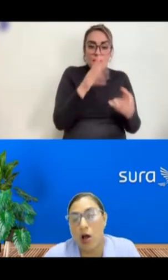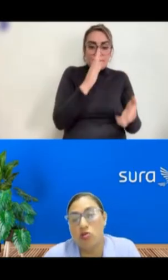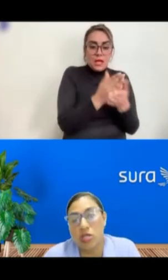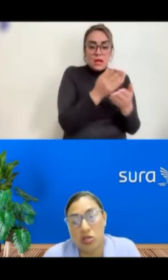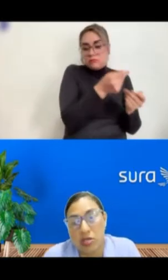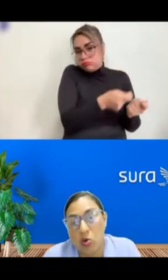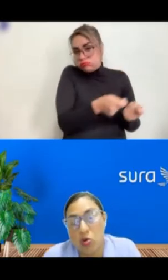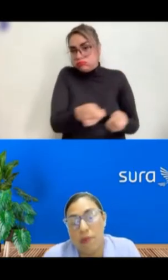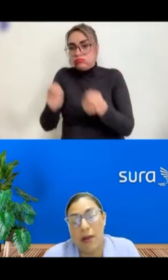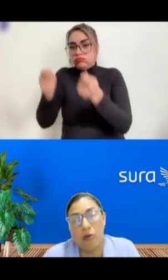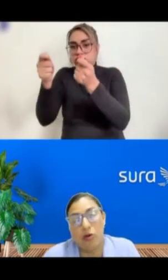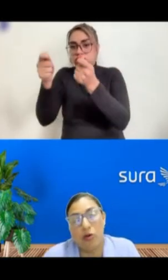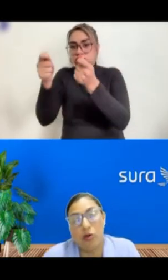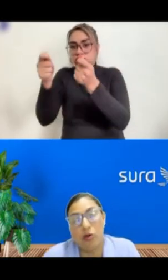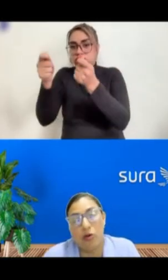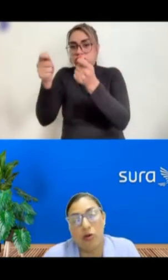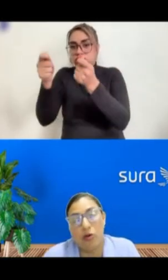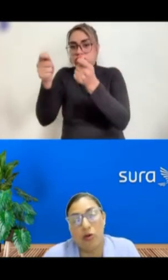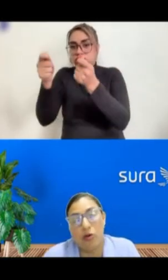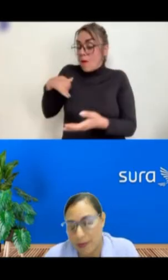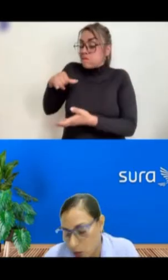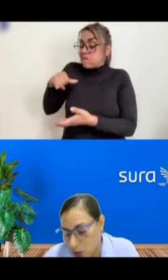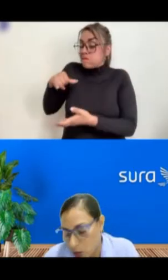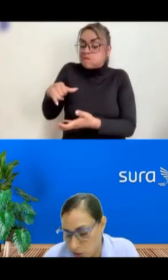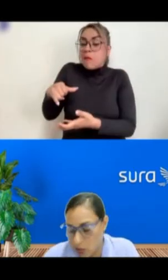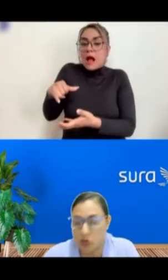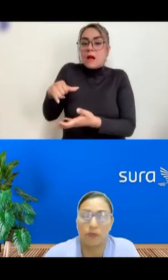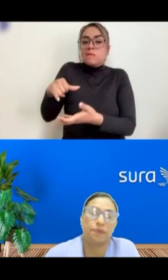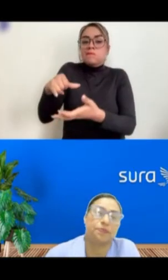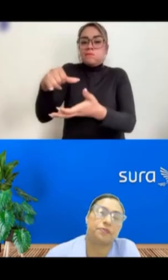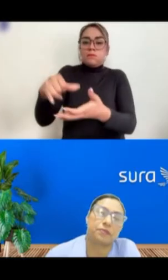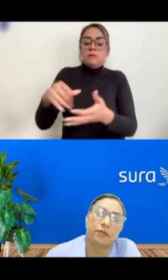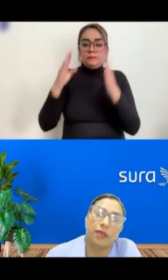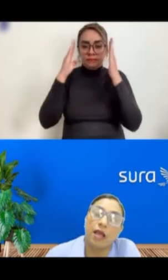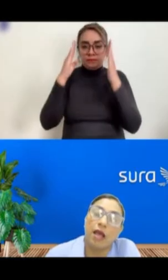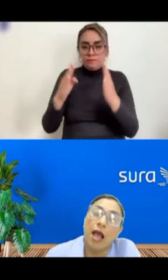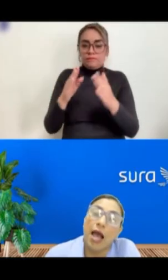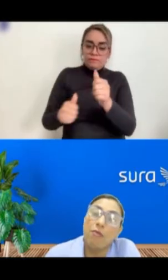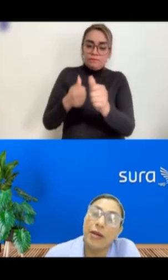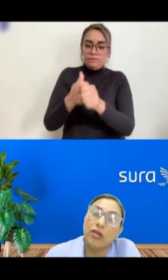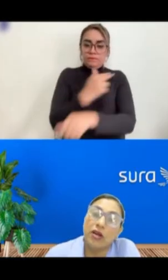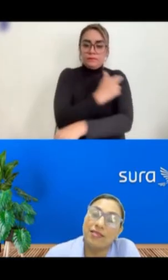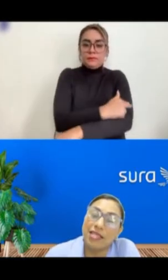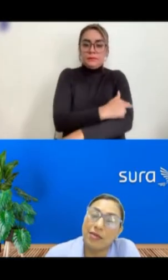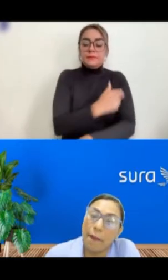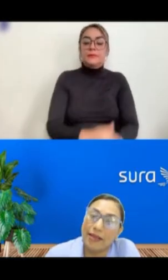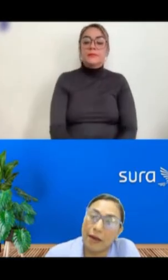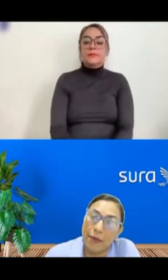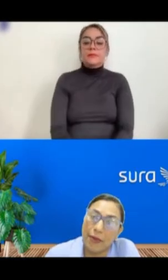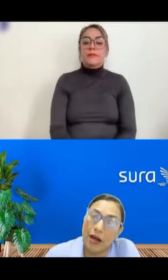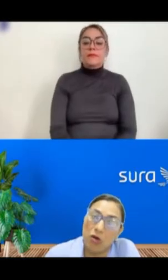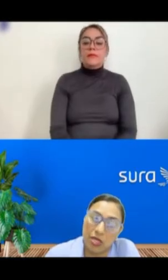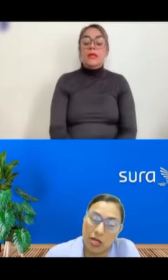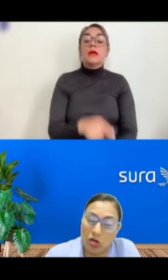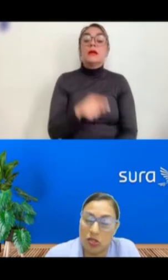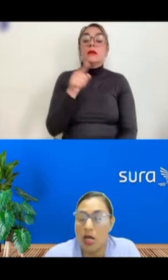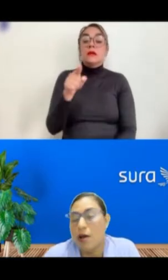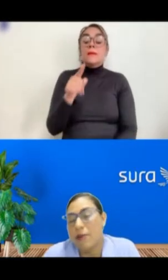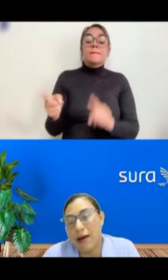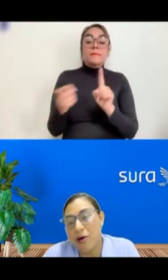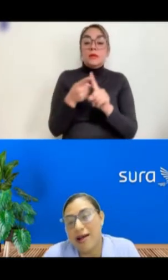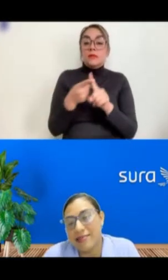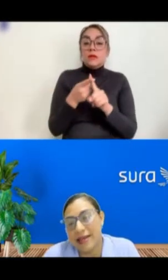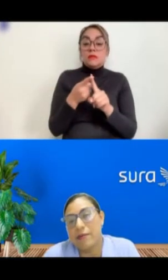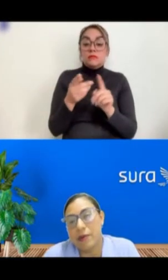y llevarlos a un sitio seguro para poder prestar primeros auxilios. Al momento que decidimos prestar primeros